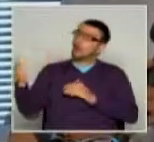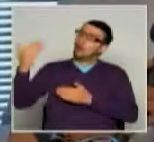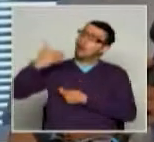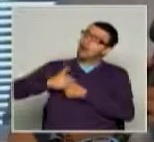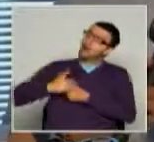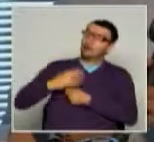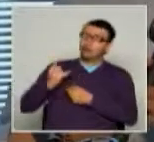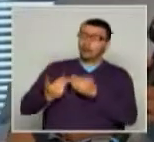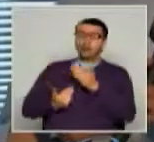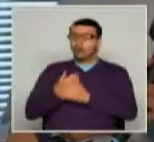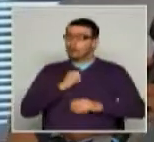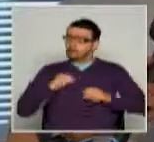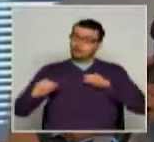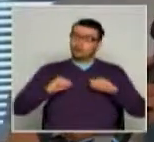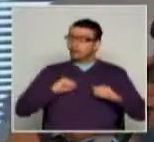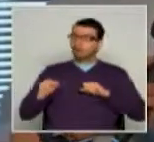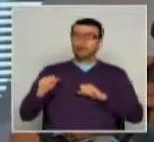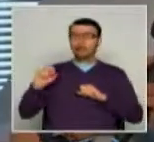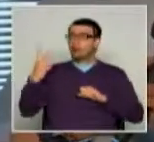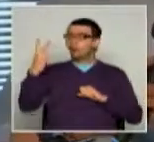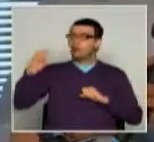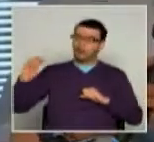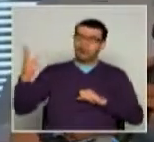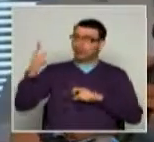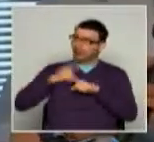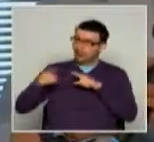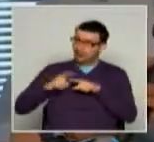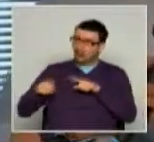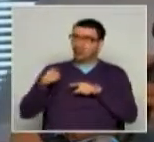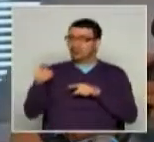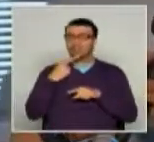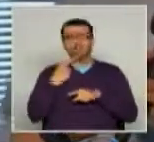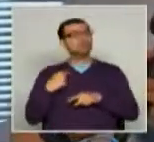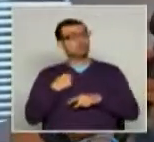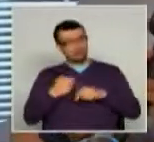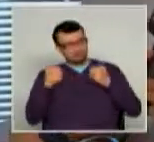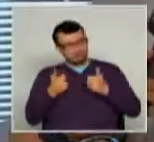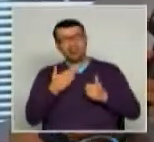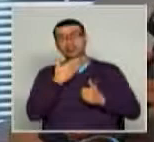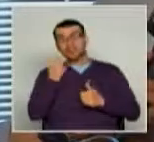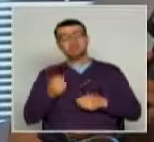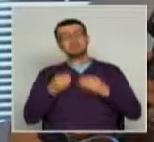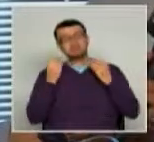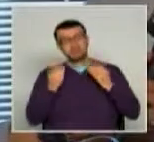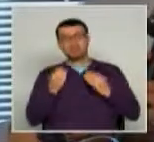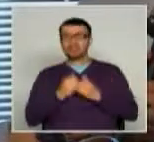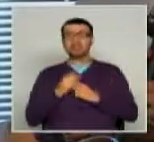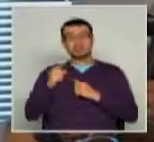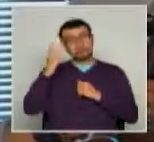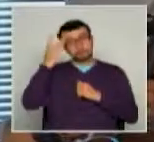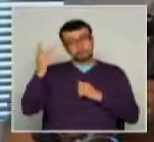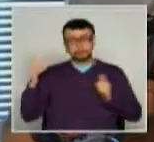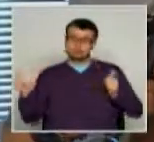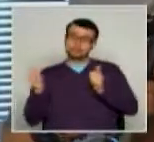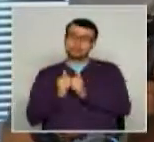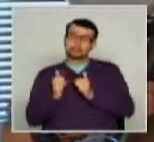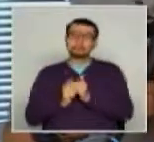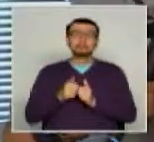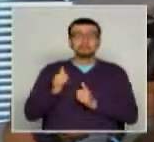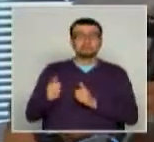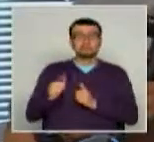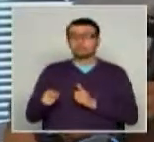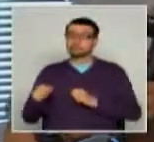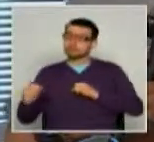hacer ejercicio y a la segunda o tercera terapia vienen y le dicen: doctor, yo me he mejorado mucho, pero es porque va acompañado de